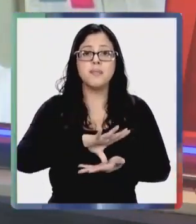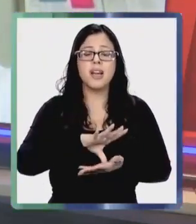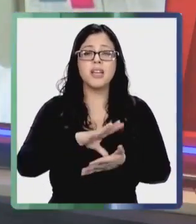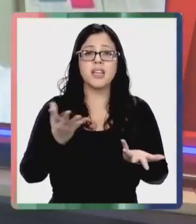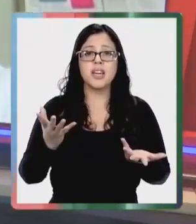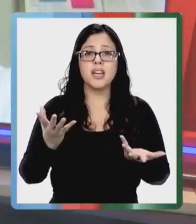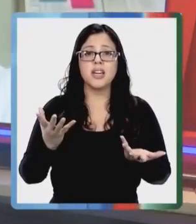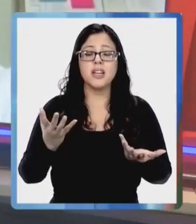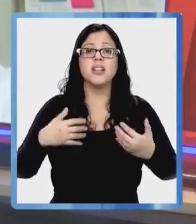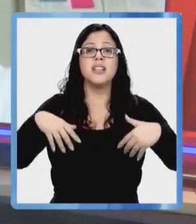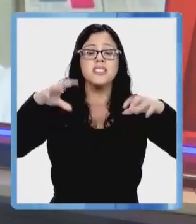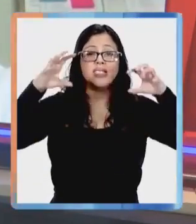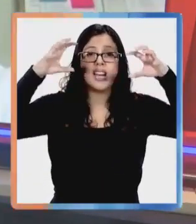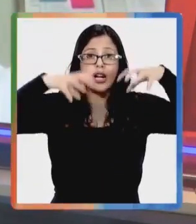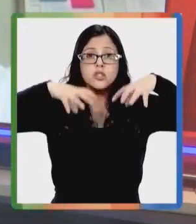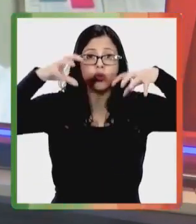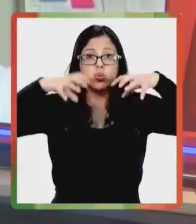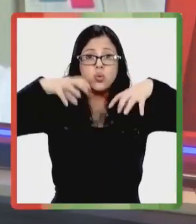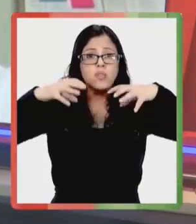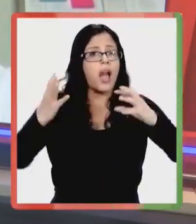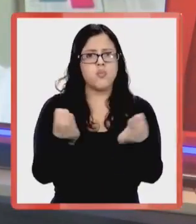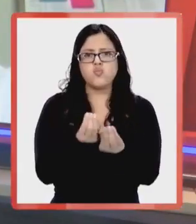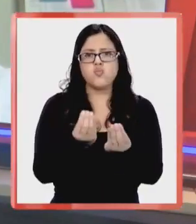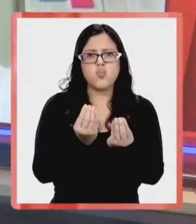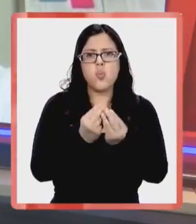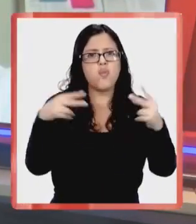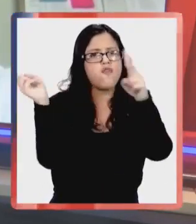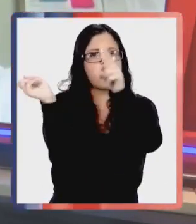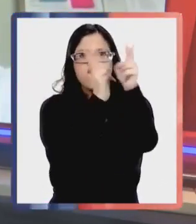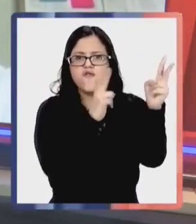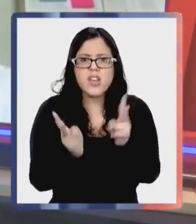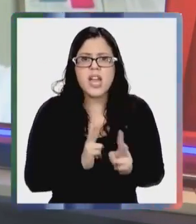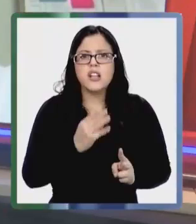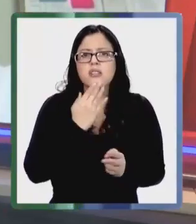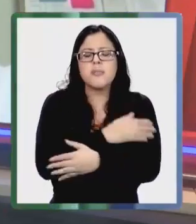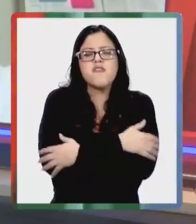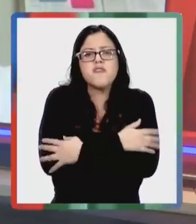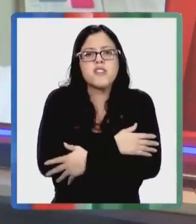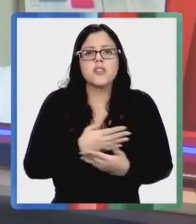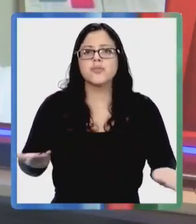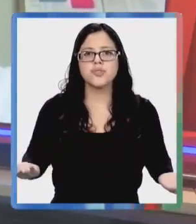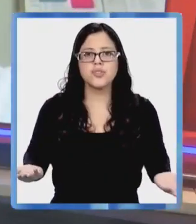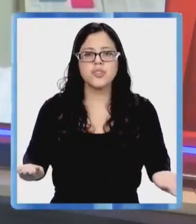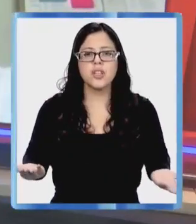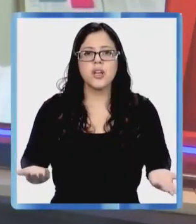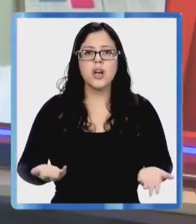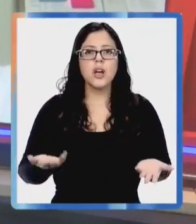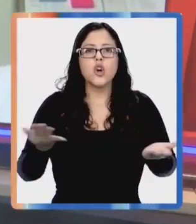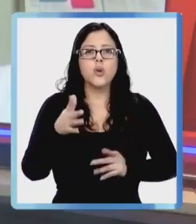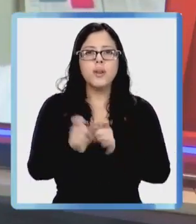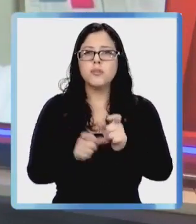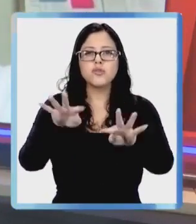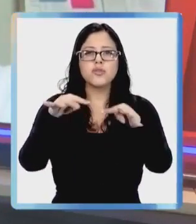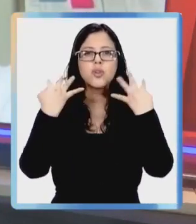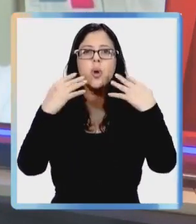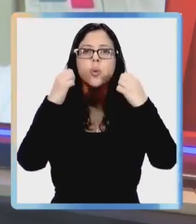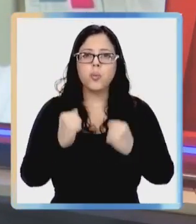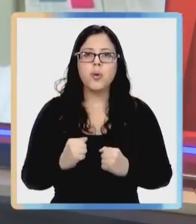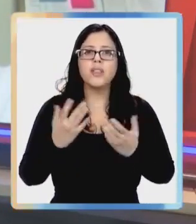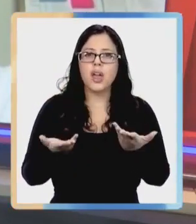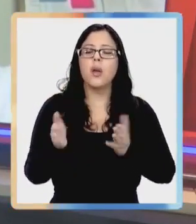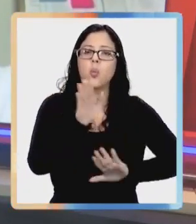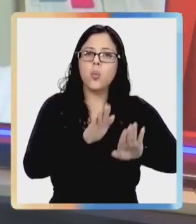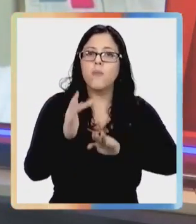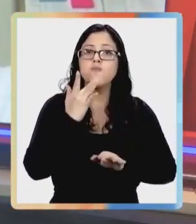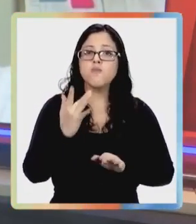gran parte del país un sistema frontal que nos trajo harta lluvia, viento, frío. Entonces, a ver, ¿cómo la gente que nos está